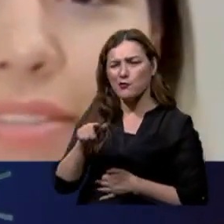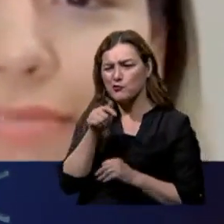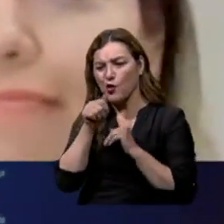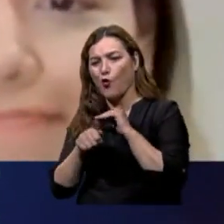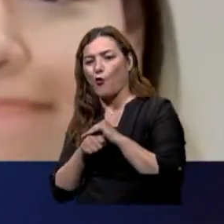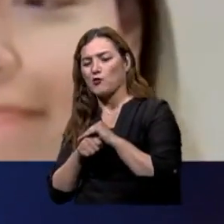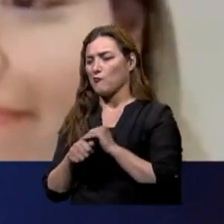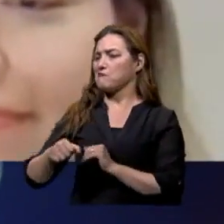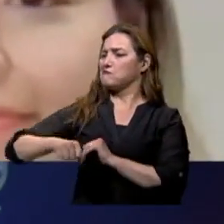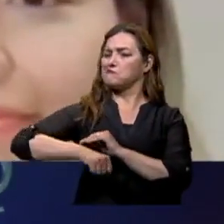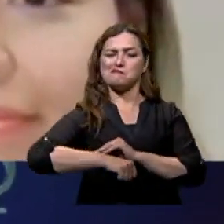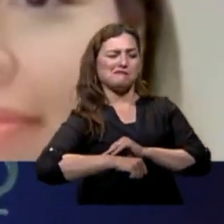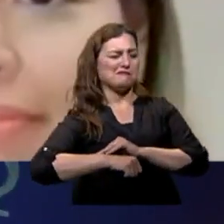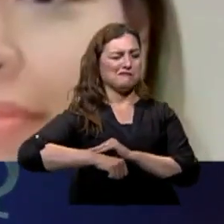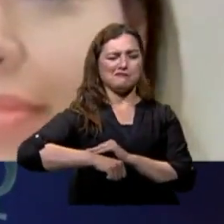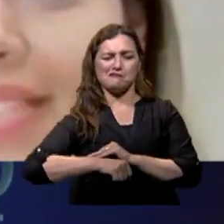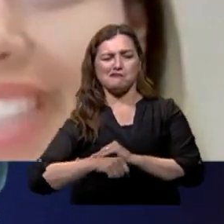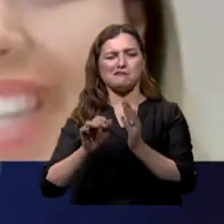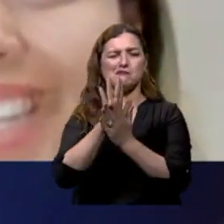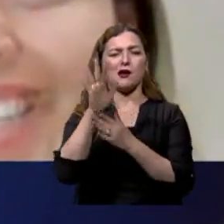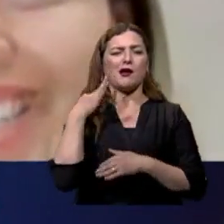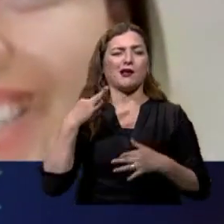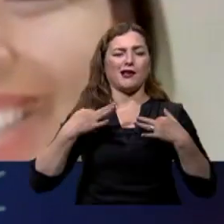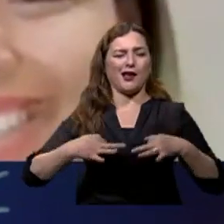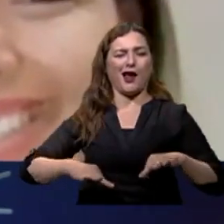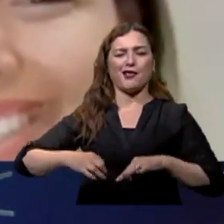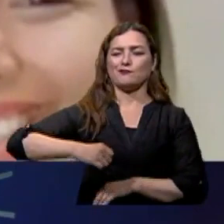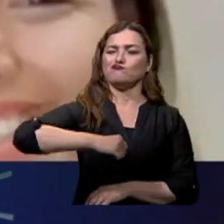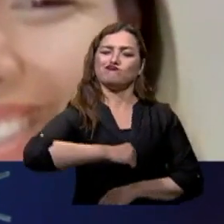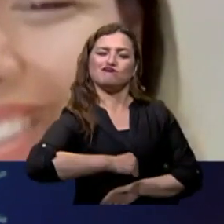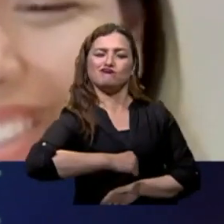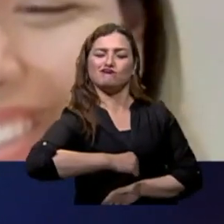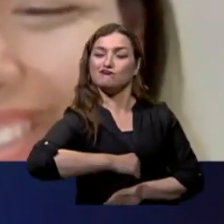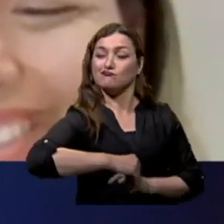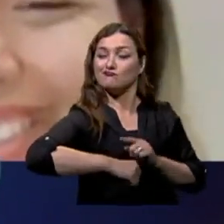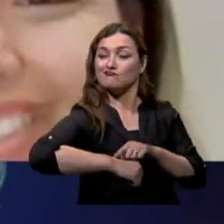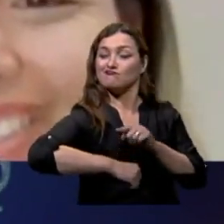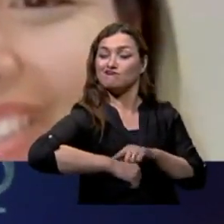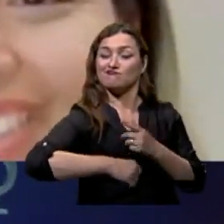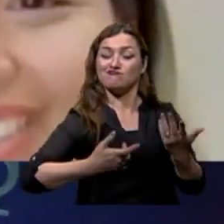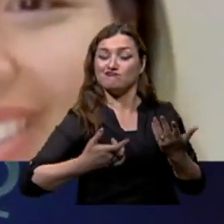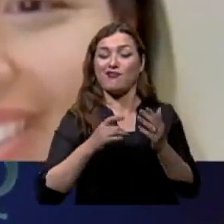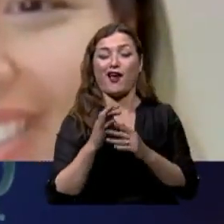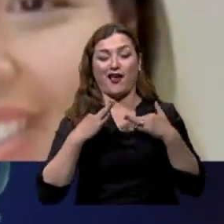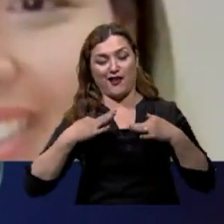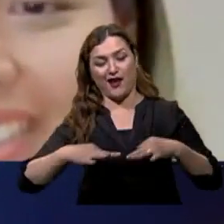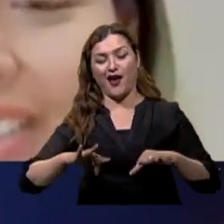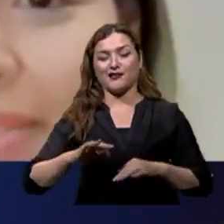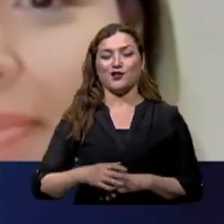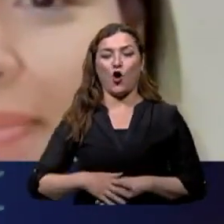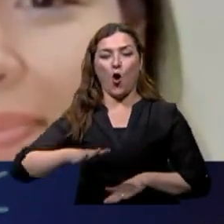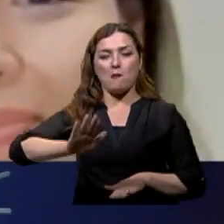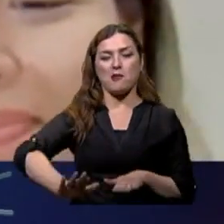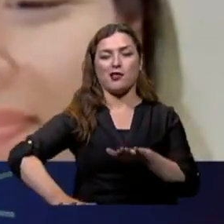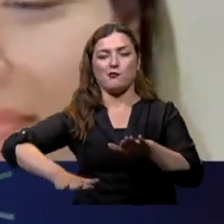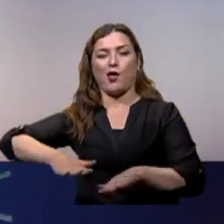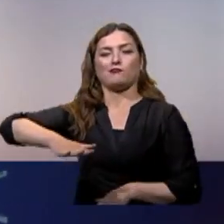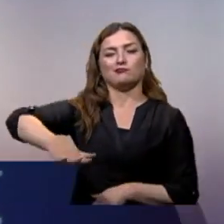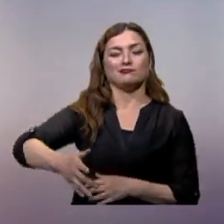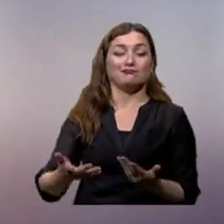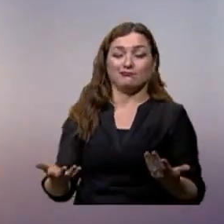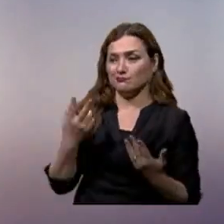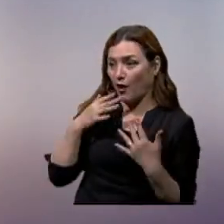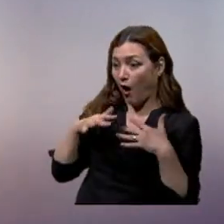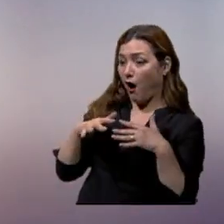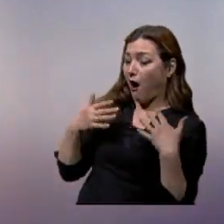que la muestres. Estás en una reunión y pones tu brazo sobre la mesa. O estás en una reunión y sacas tu pierna, tu prótesis de pierna. A